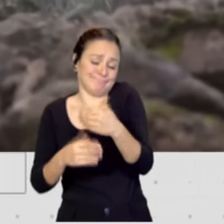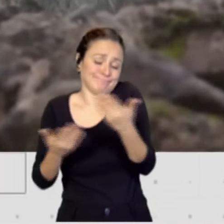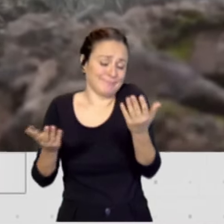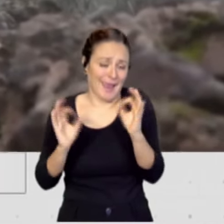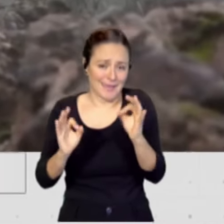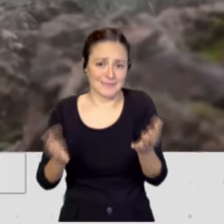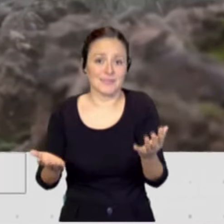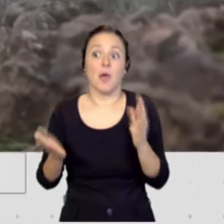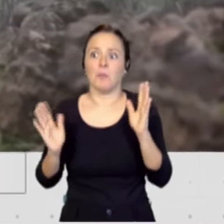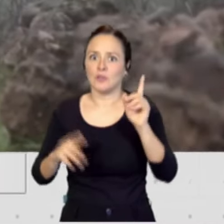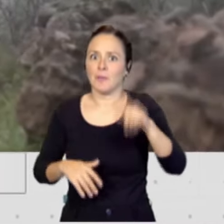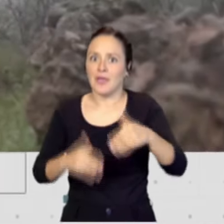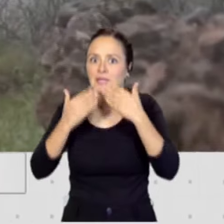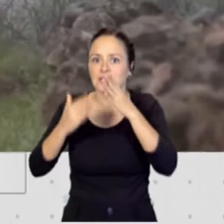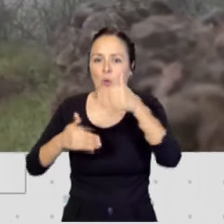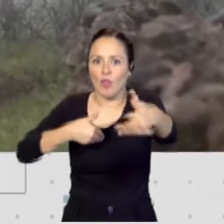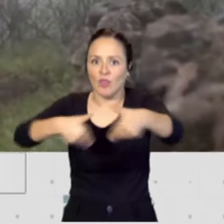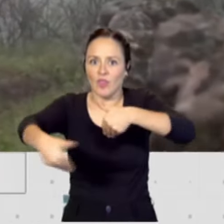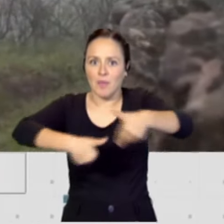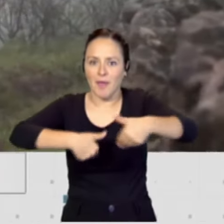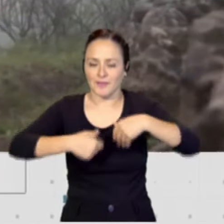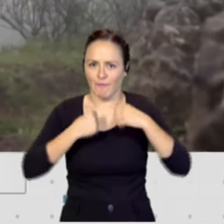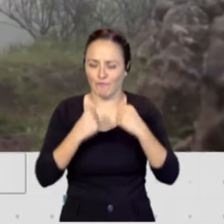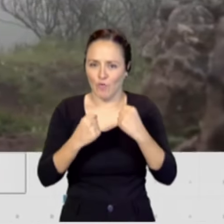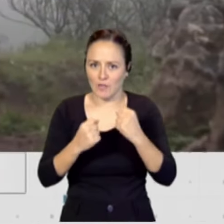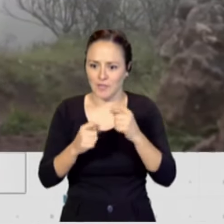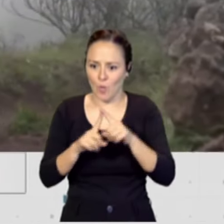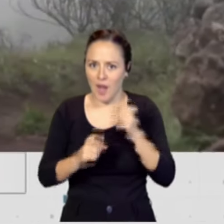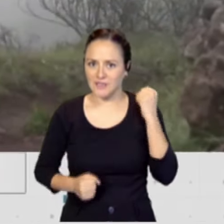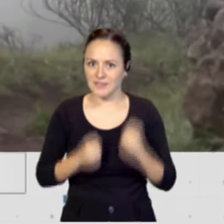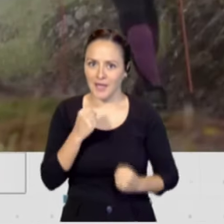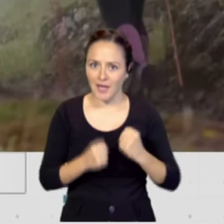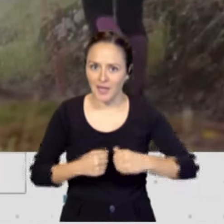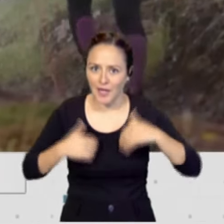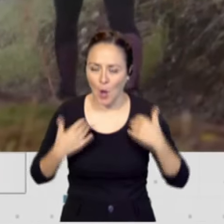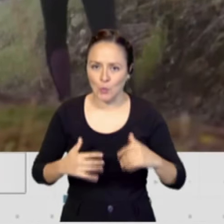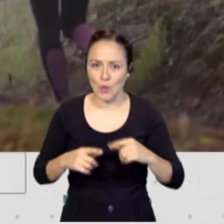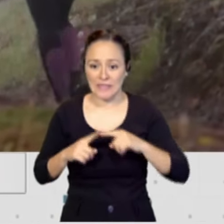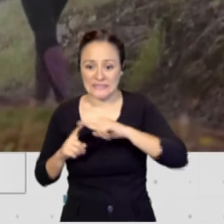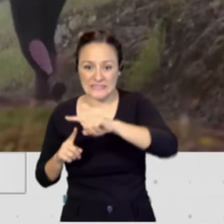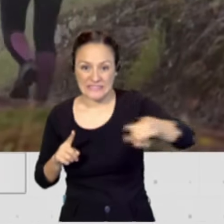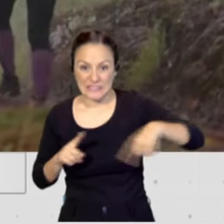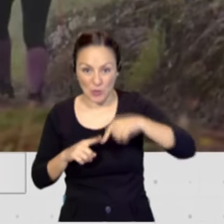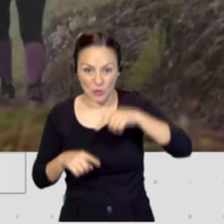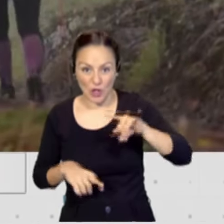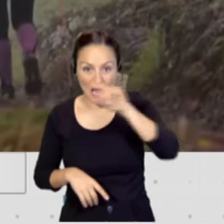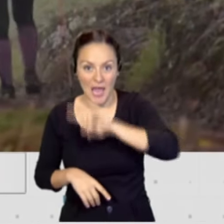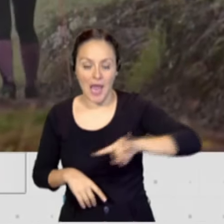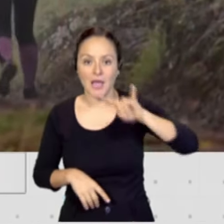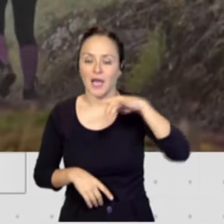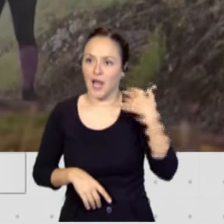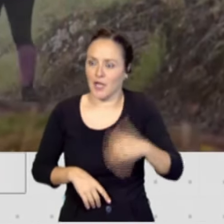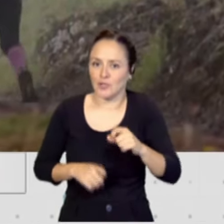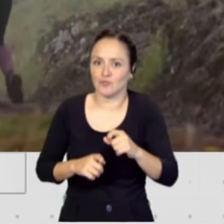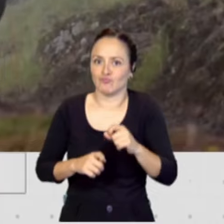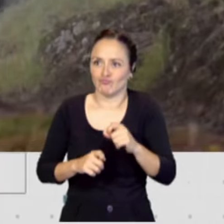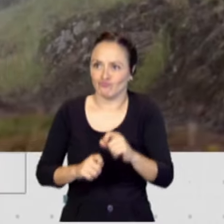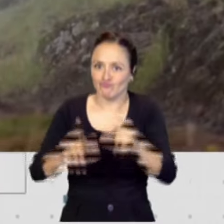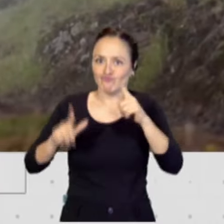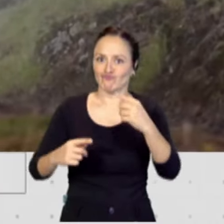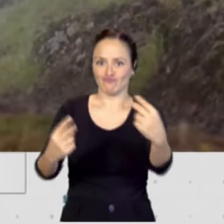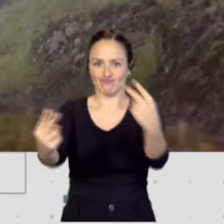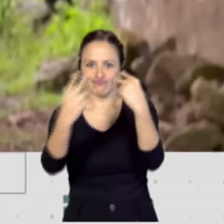enorme demanda que tenemos y una carrera que que se ha convertido en protagonista del circuito canario y que se ha convertido en una seña